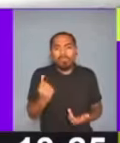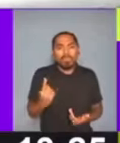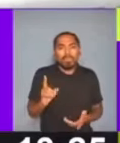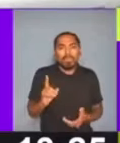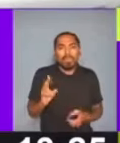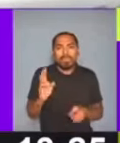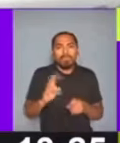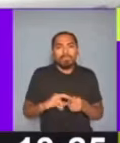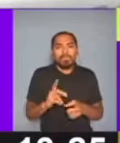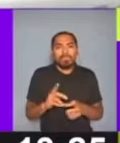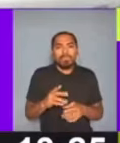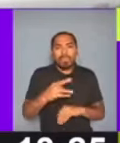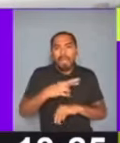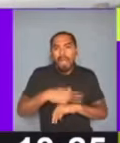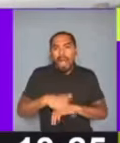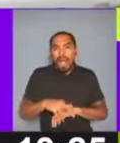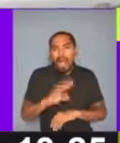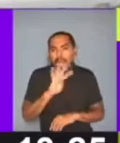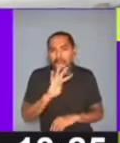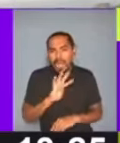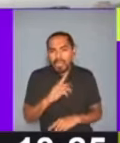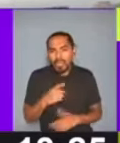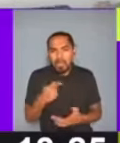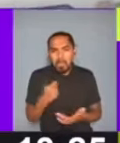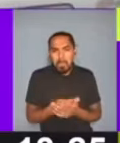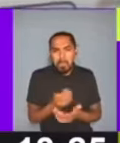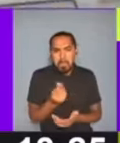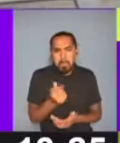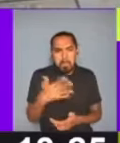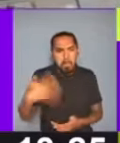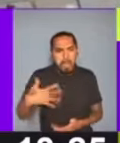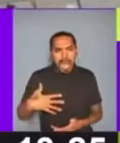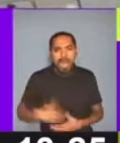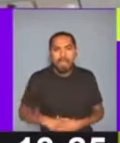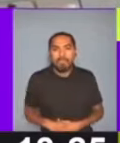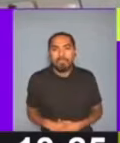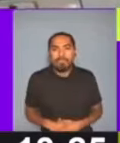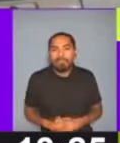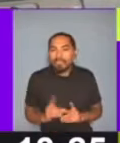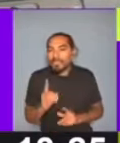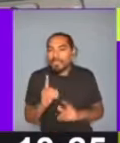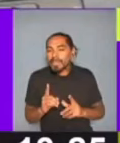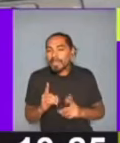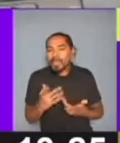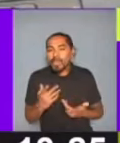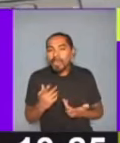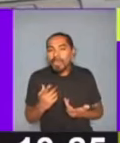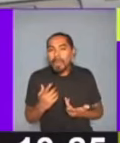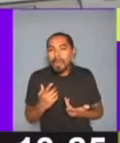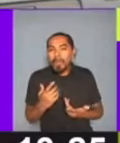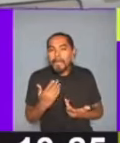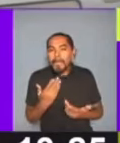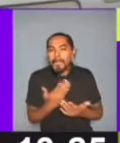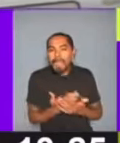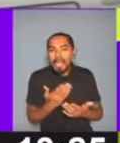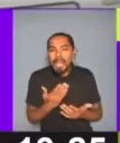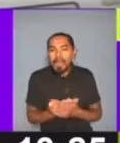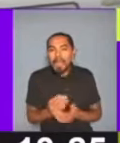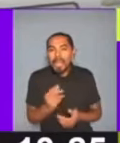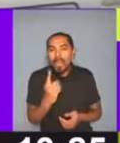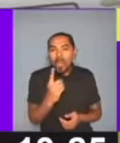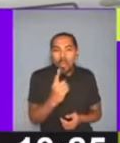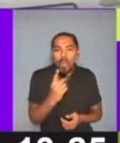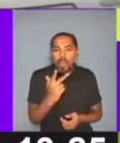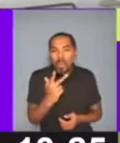amarillo. Pero bueno, en algunos lados se opta porque sean 3 o 4 pasajeros los que puedan ir hacia la zona de Alto Comedero, como